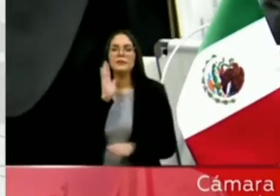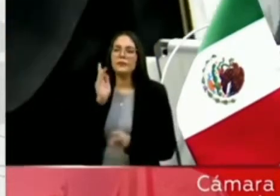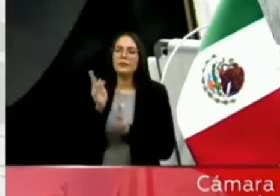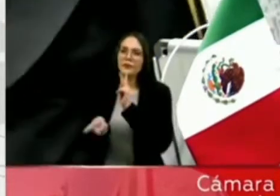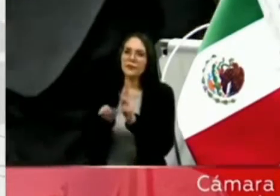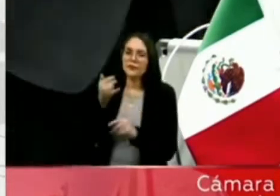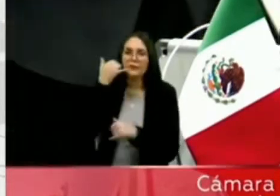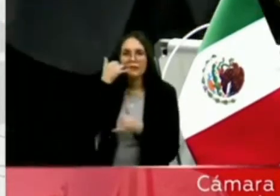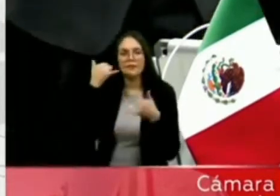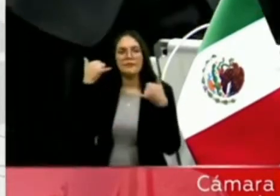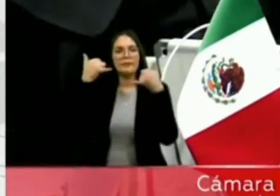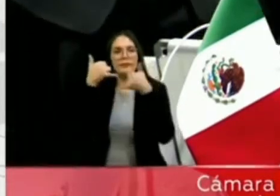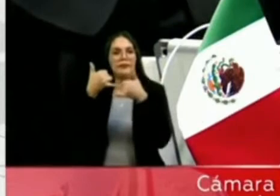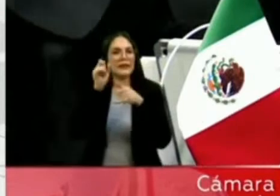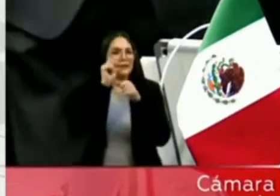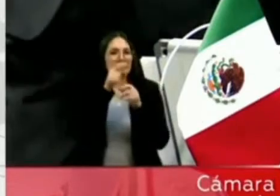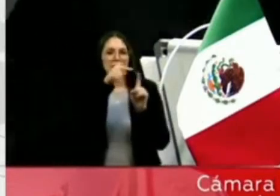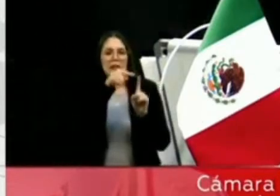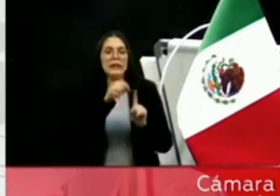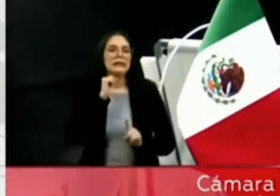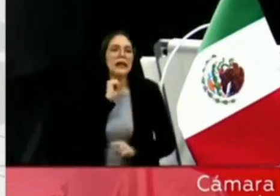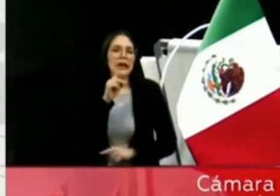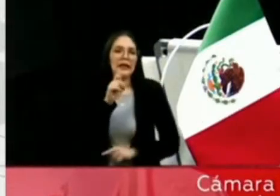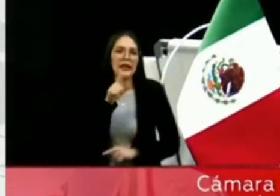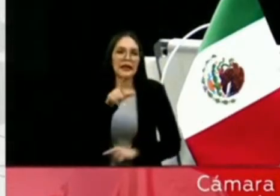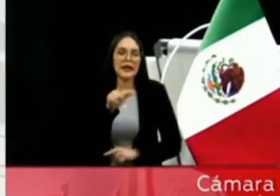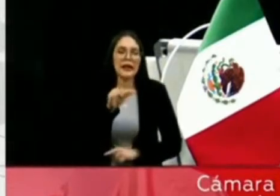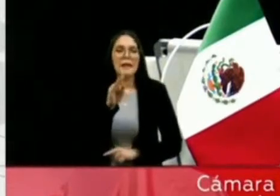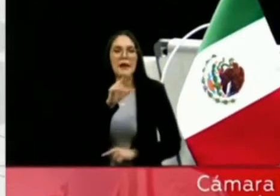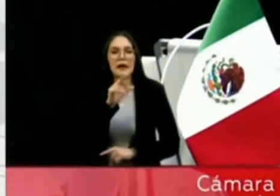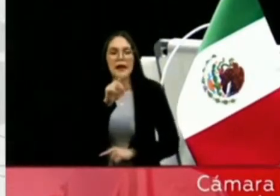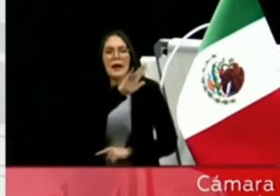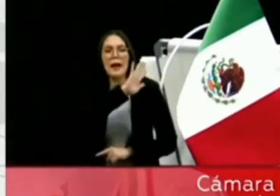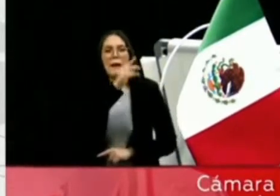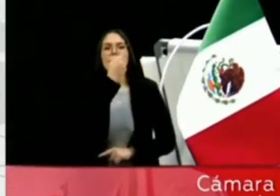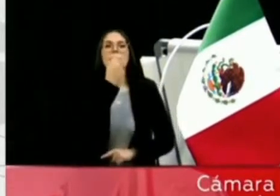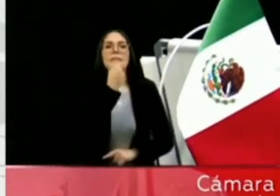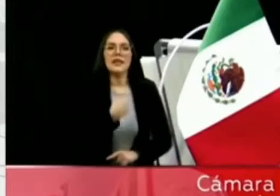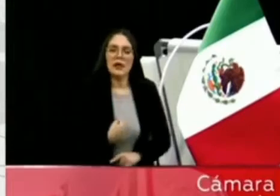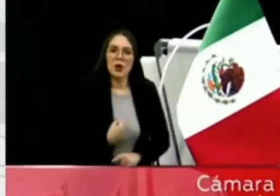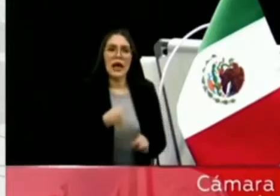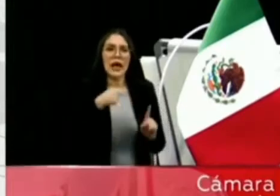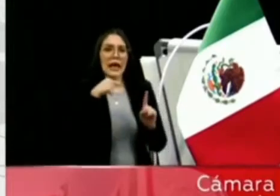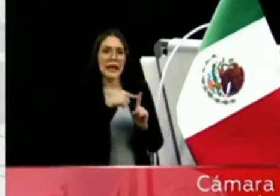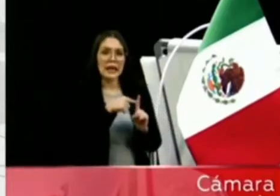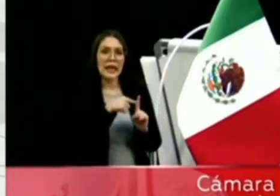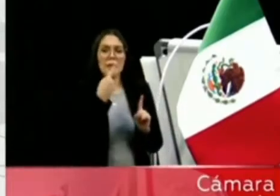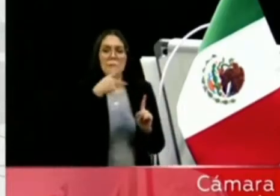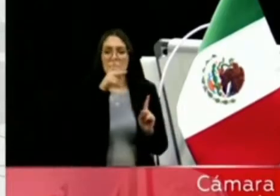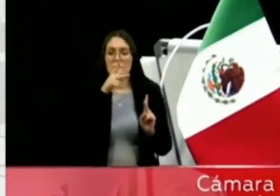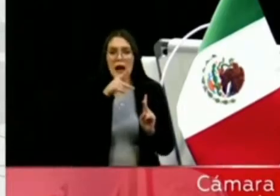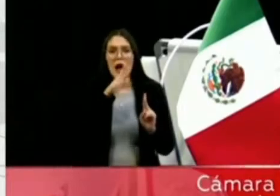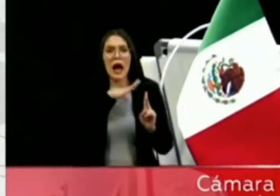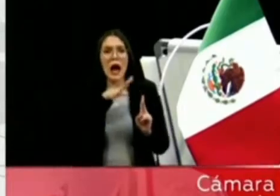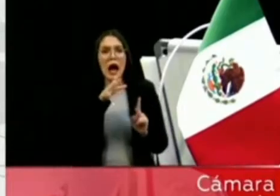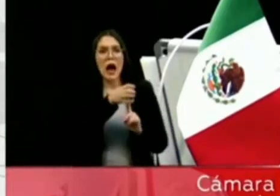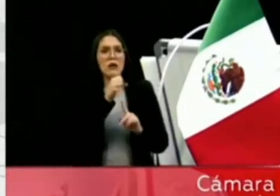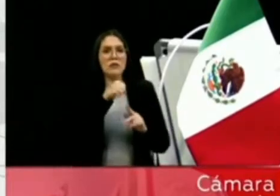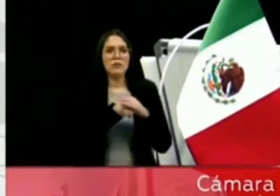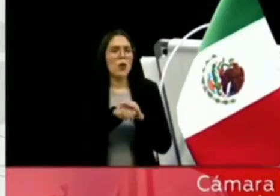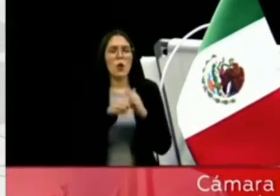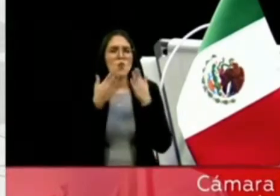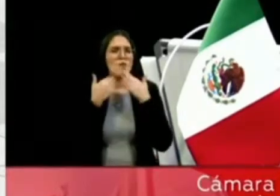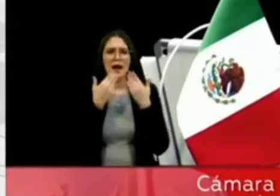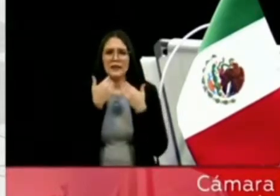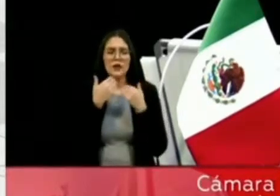senador Daniel Barrera, quien me ha informado que ni él ni su padre están detenidos. Por